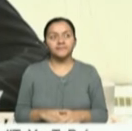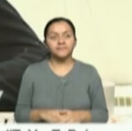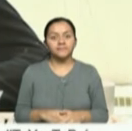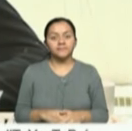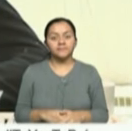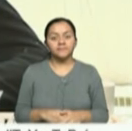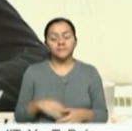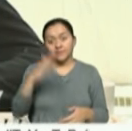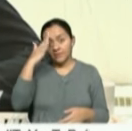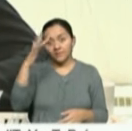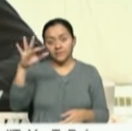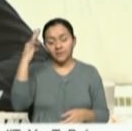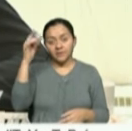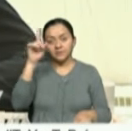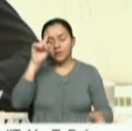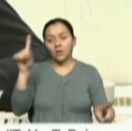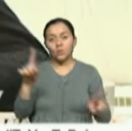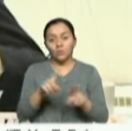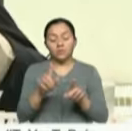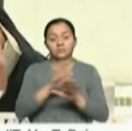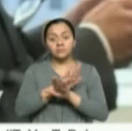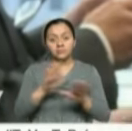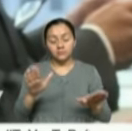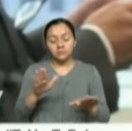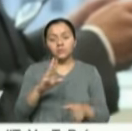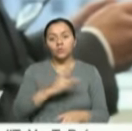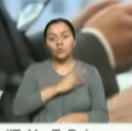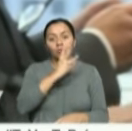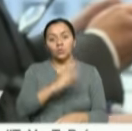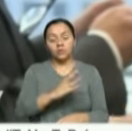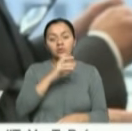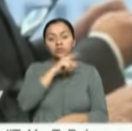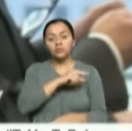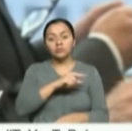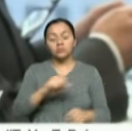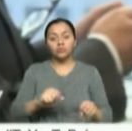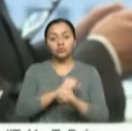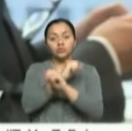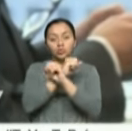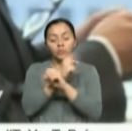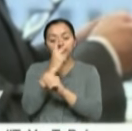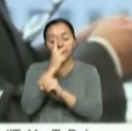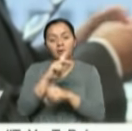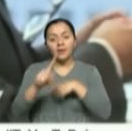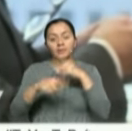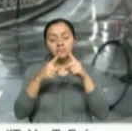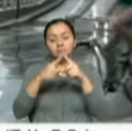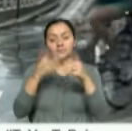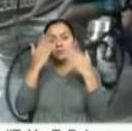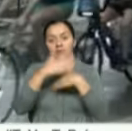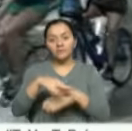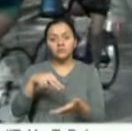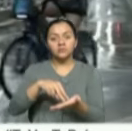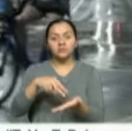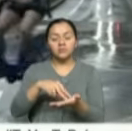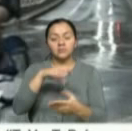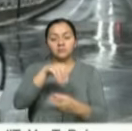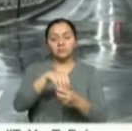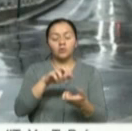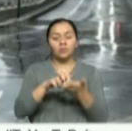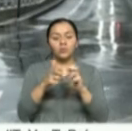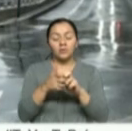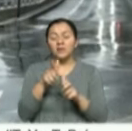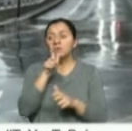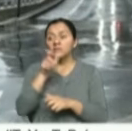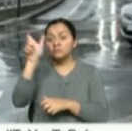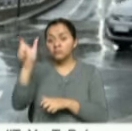Para Francia, el acuerdo de tregua entre Washington y Moscú es la única base para finalizar la crisis en Siria. Los actores clave